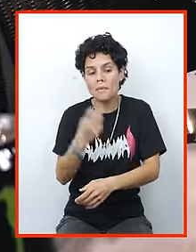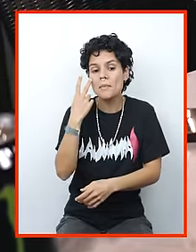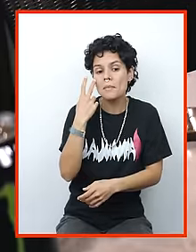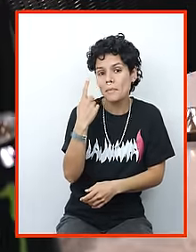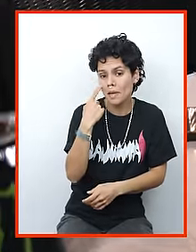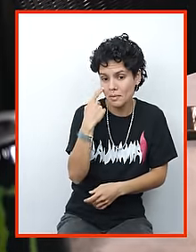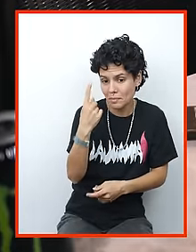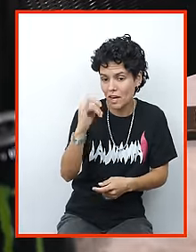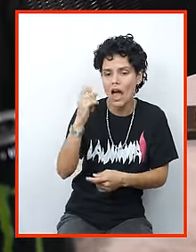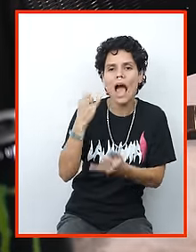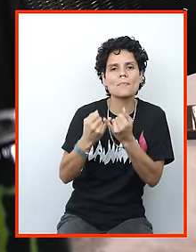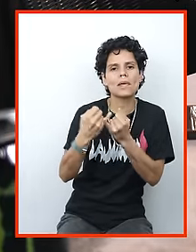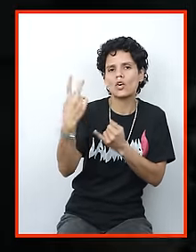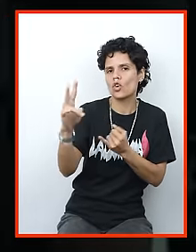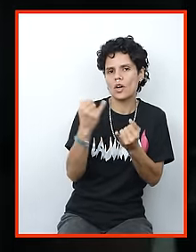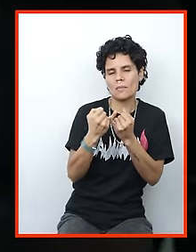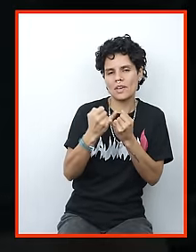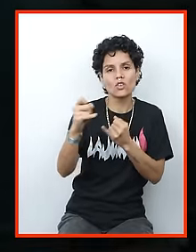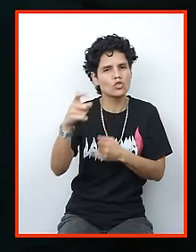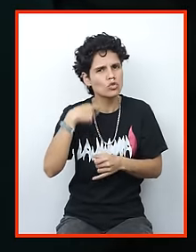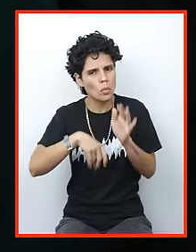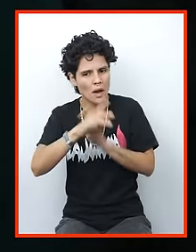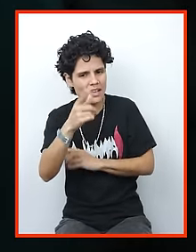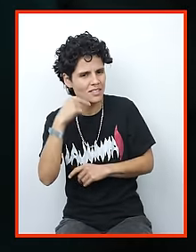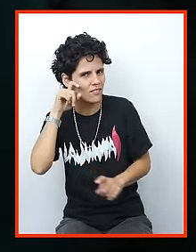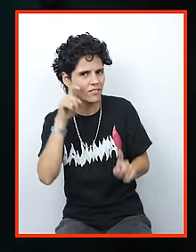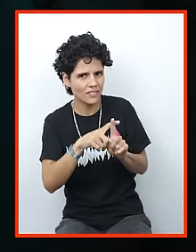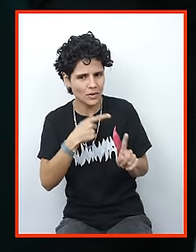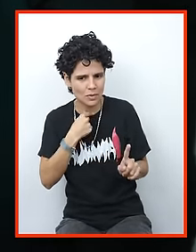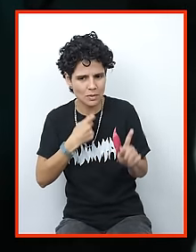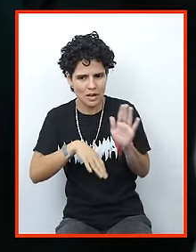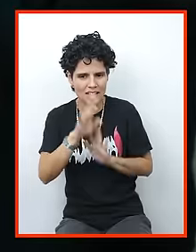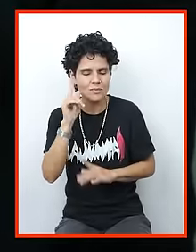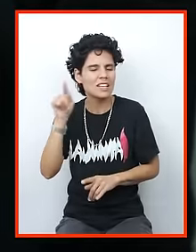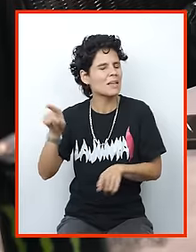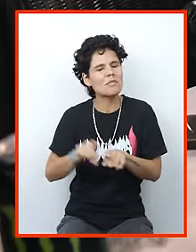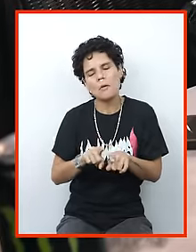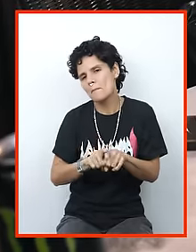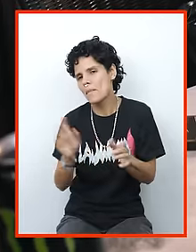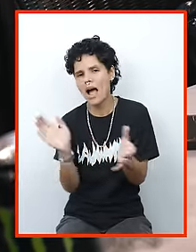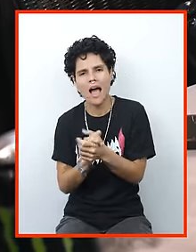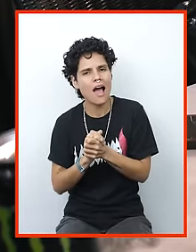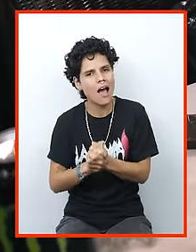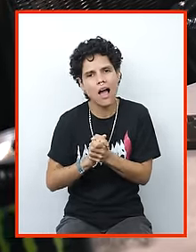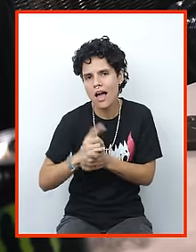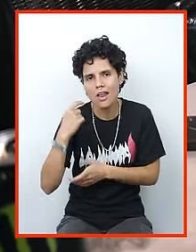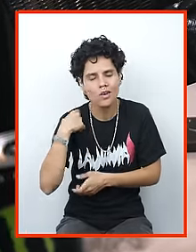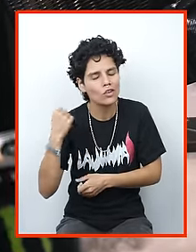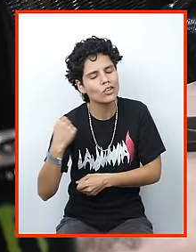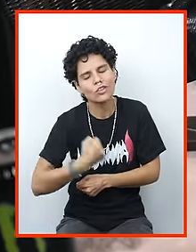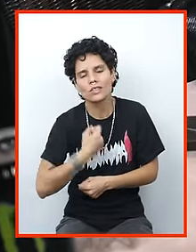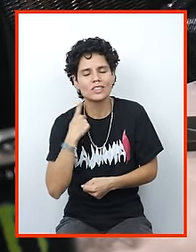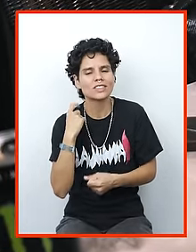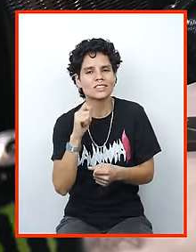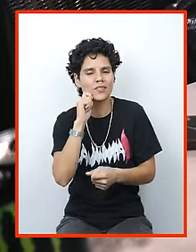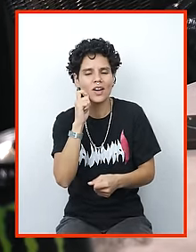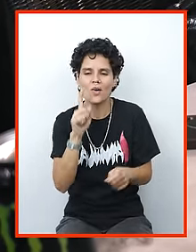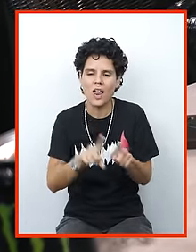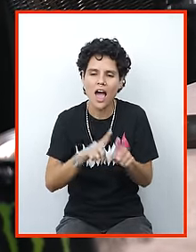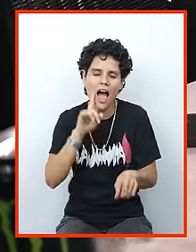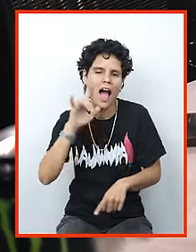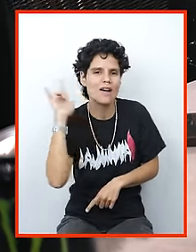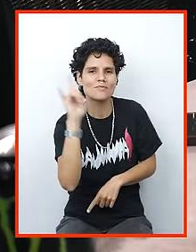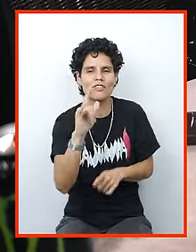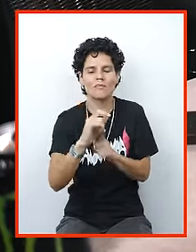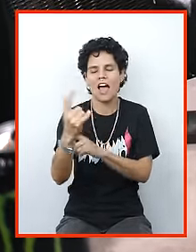Muestra el tracklist de... O sea, vos sos más fanático que Easy Kid de sus canciones. Es que este man es mi hermano. Este es tu hermano. Es una demostración de amor.